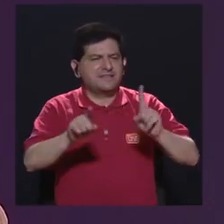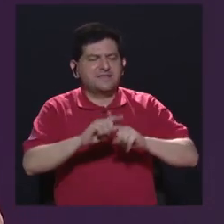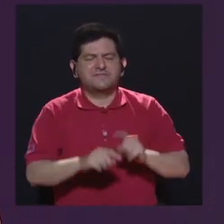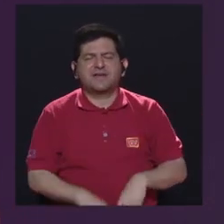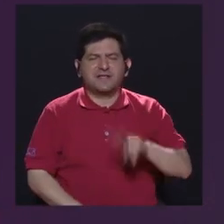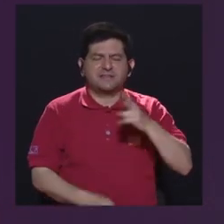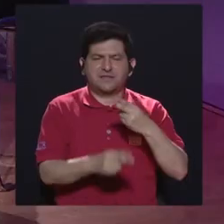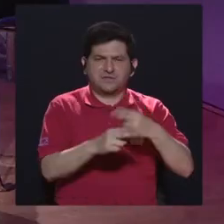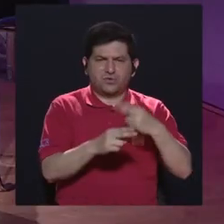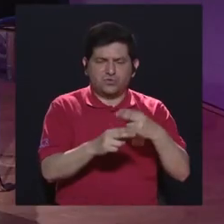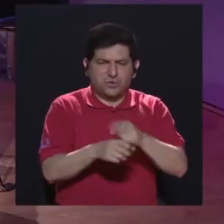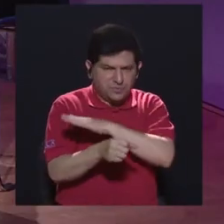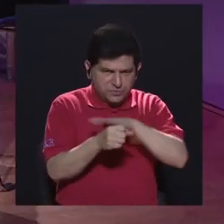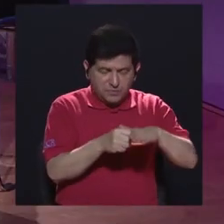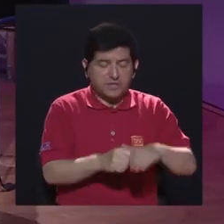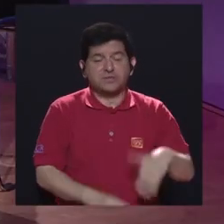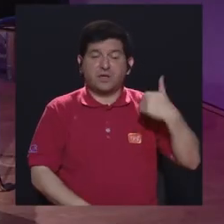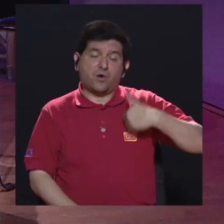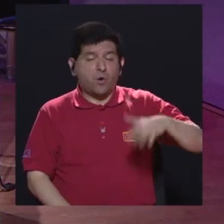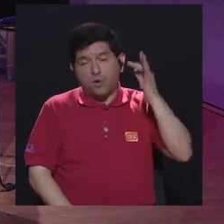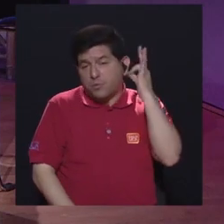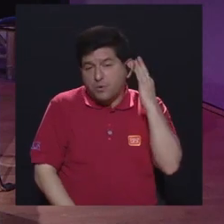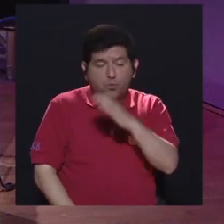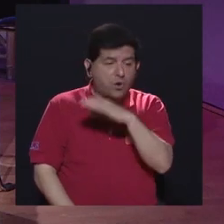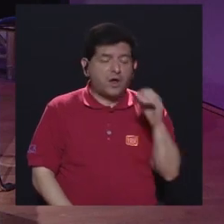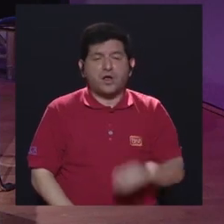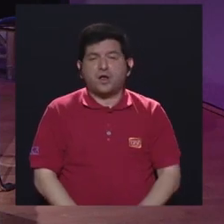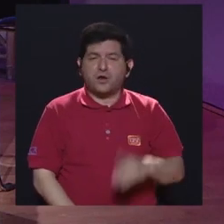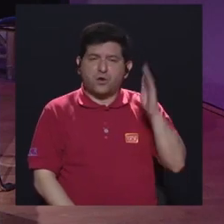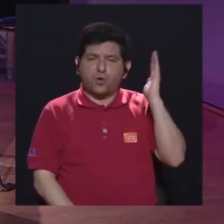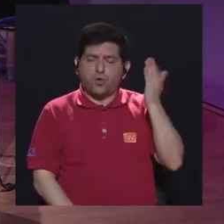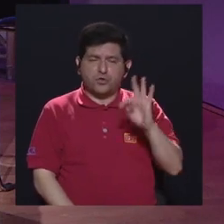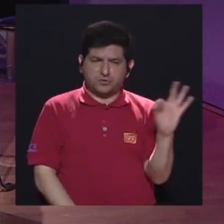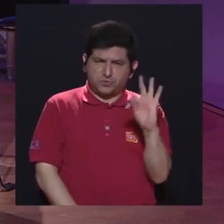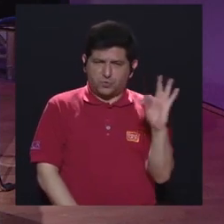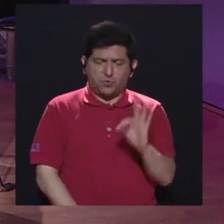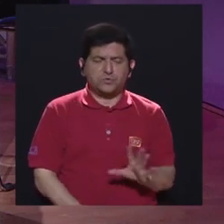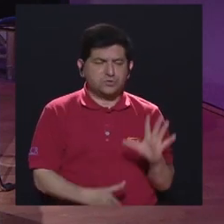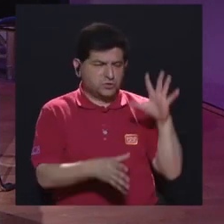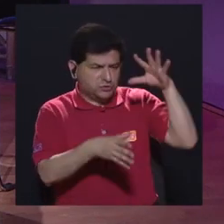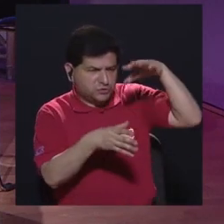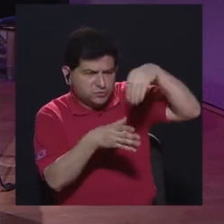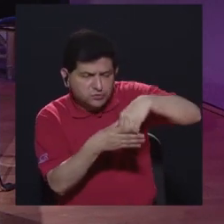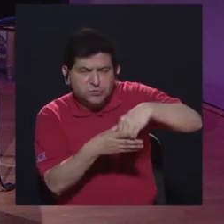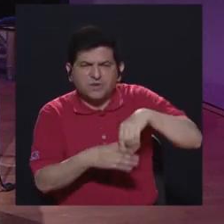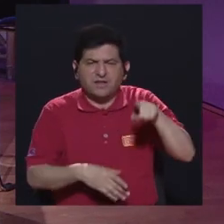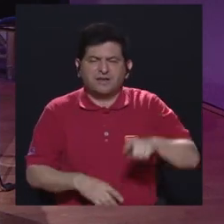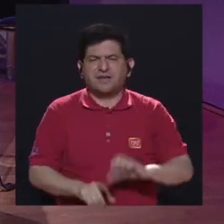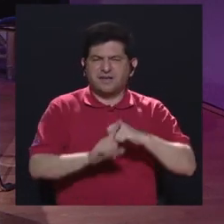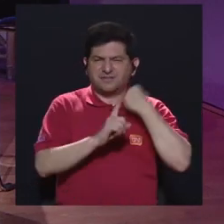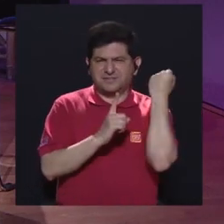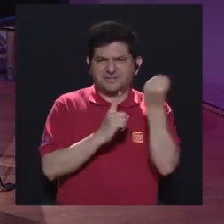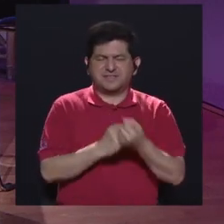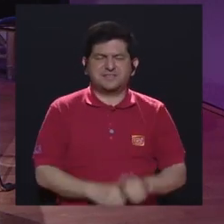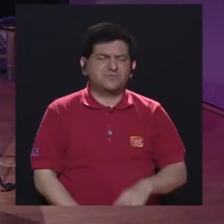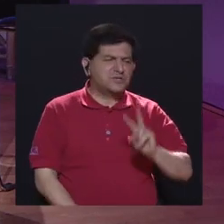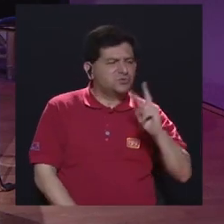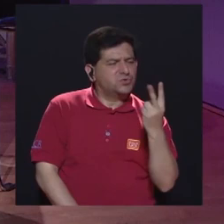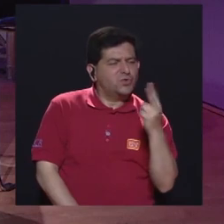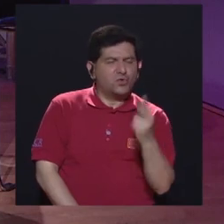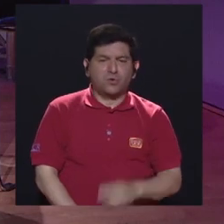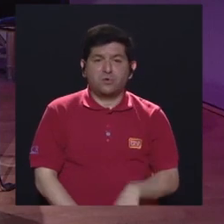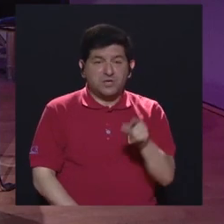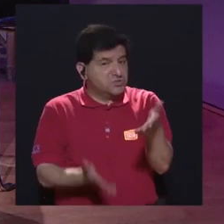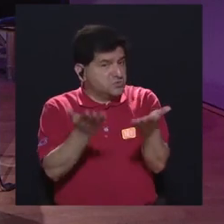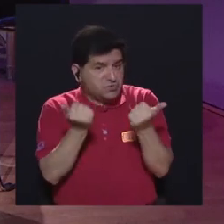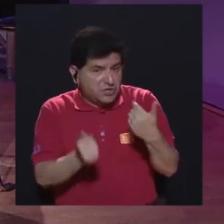su totalidad, como el ser hombre o el ser mujer, también discursos trans que se atrapan en ese juego dual de si no quieres